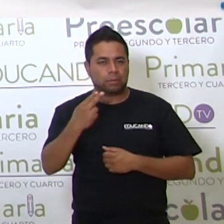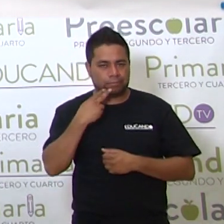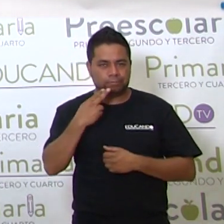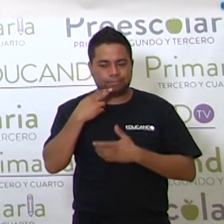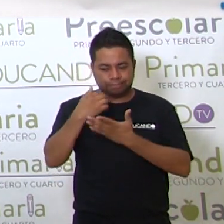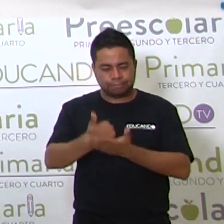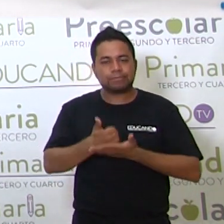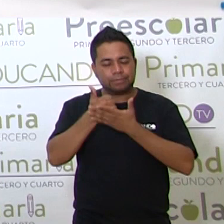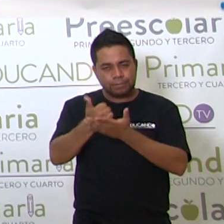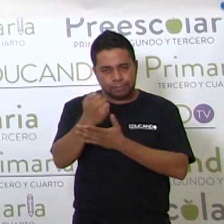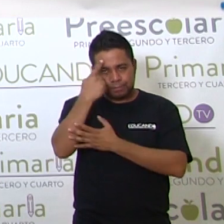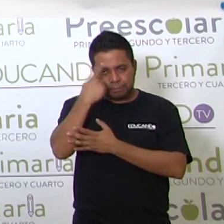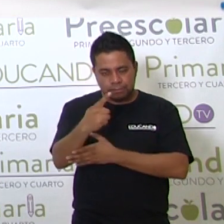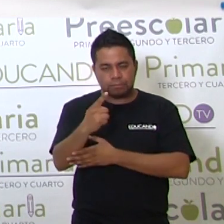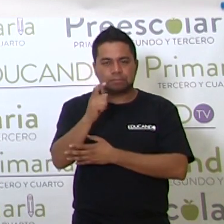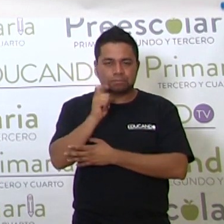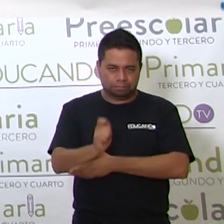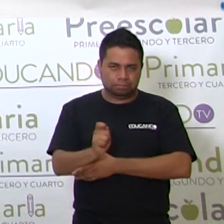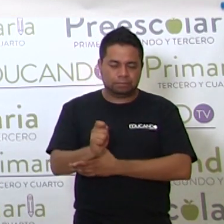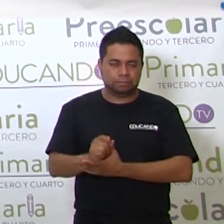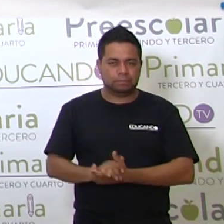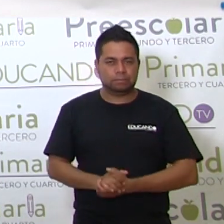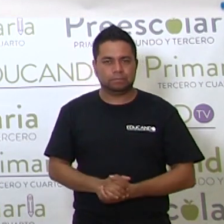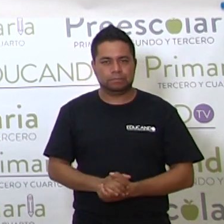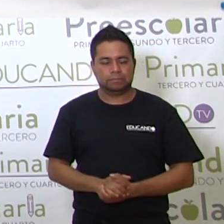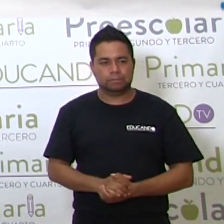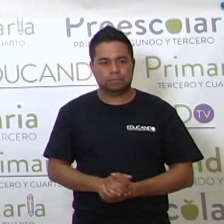para abstraer